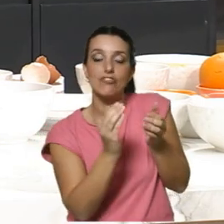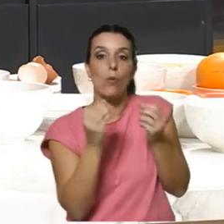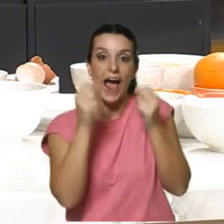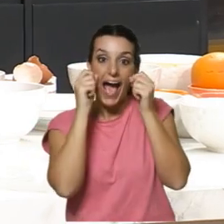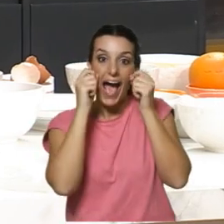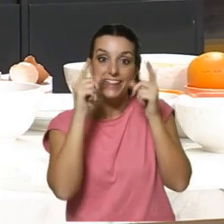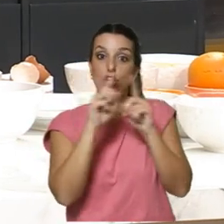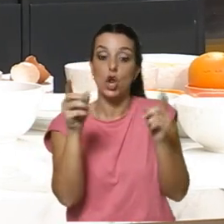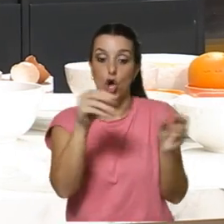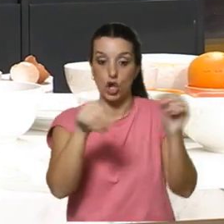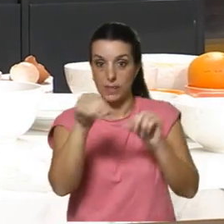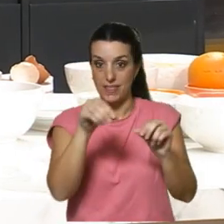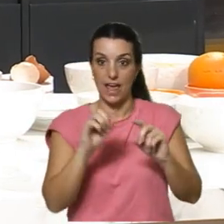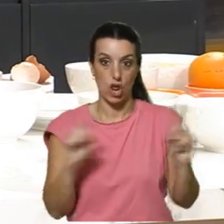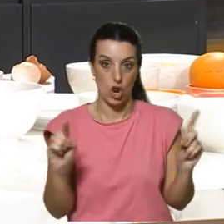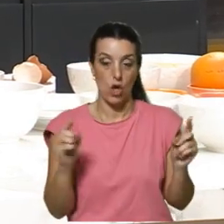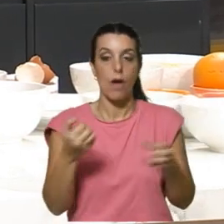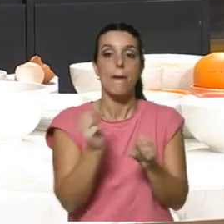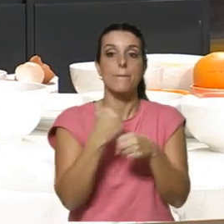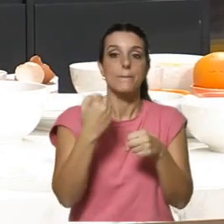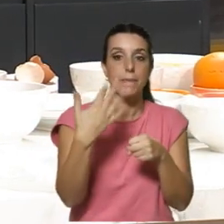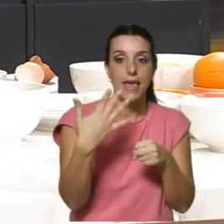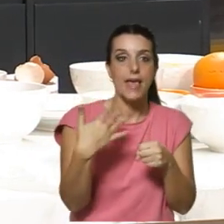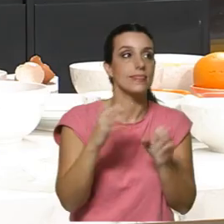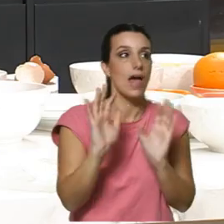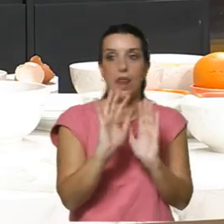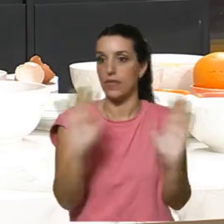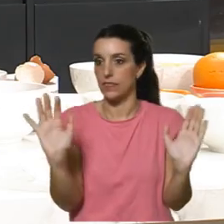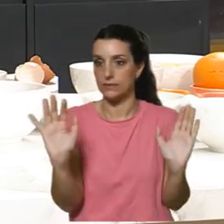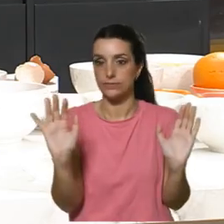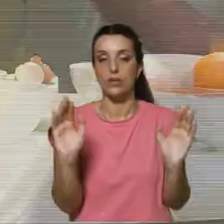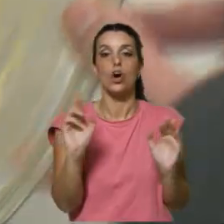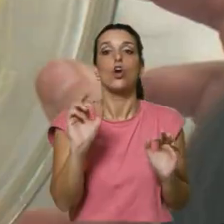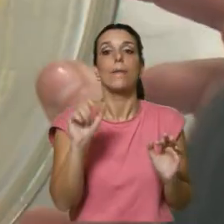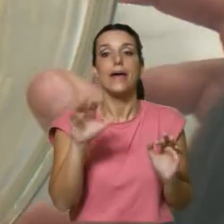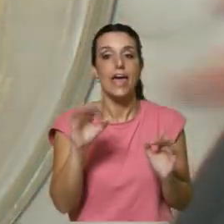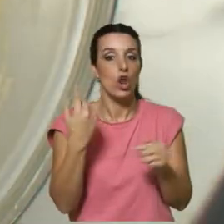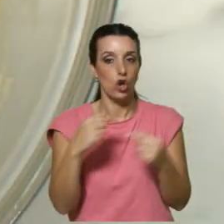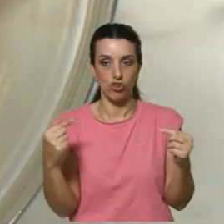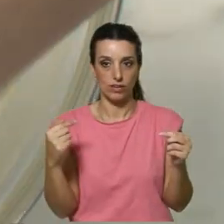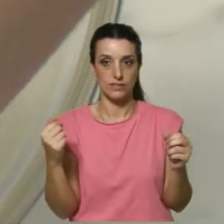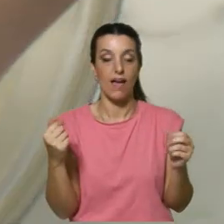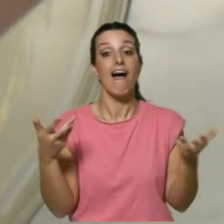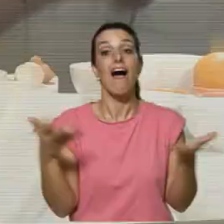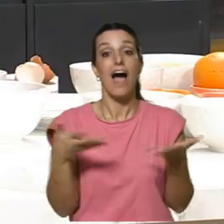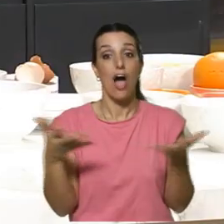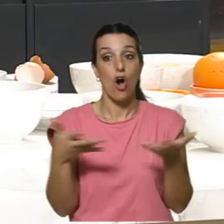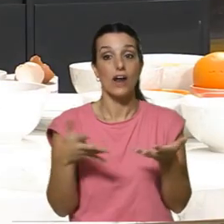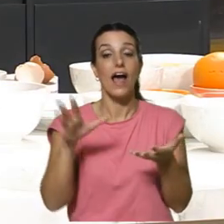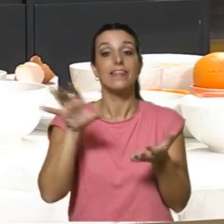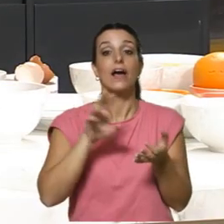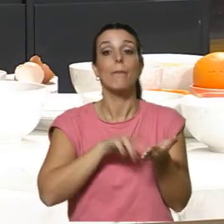atento es de no condimentarlo. De no ponerle pimienta, no sé, romero, estas cosas. Y ahora acá tenemos el